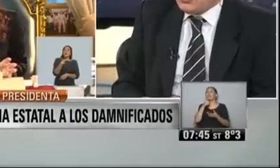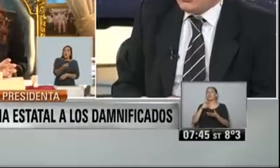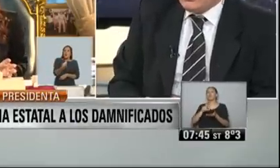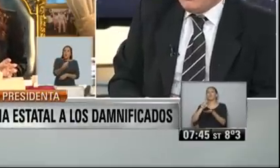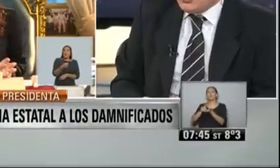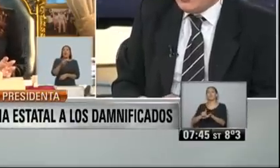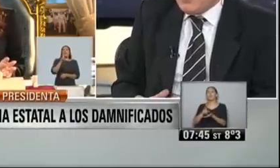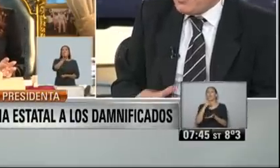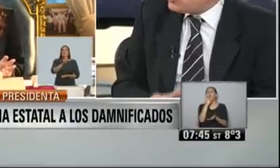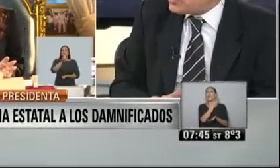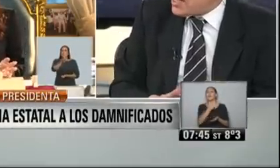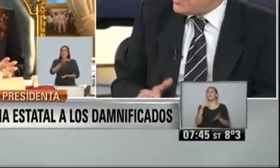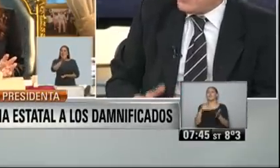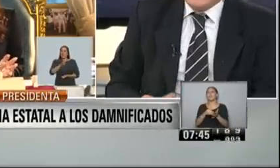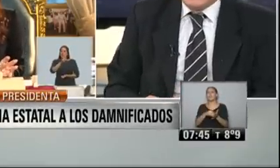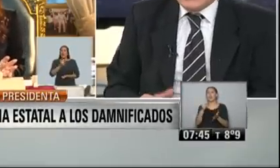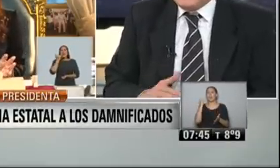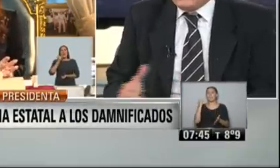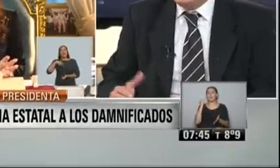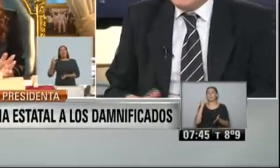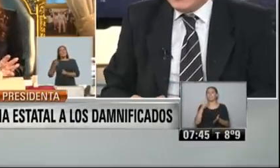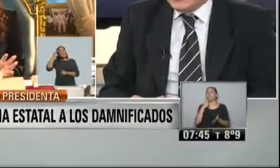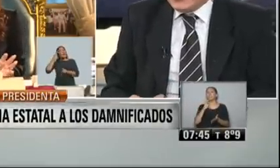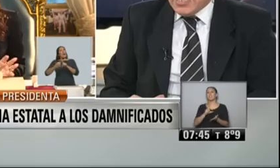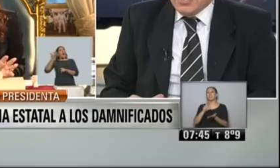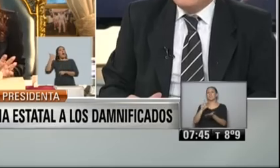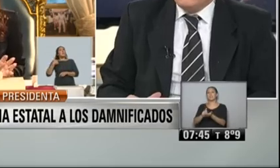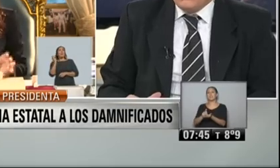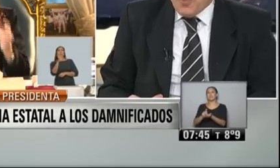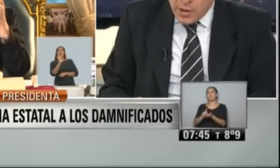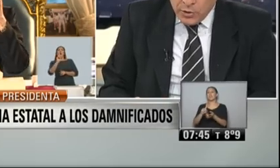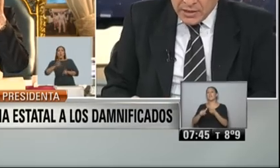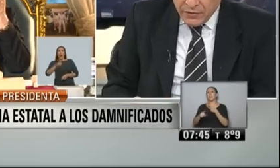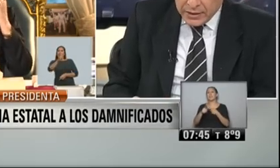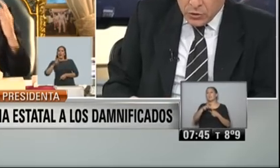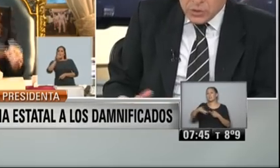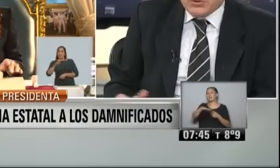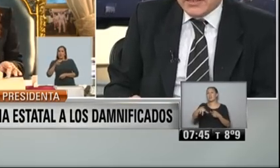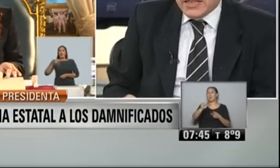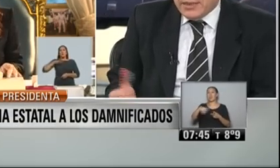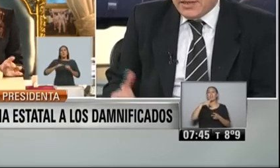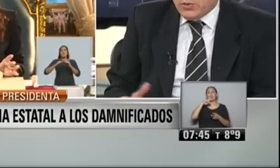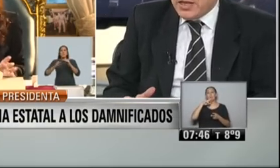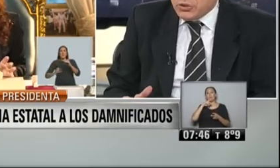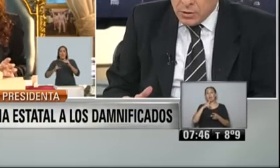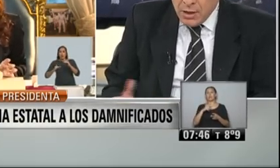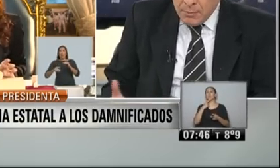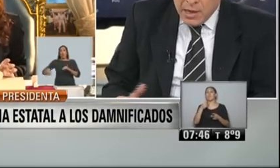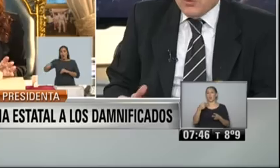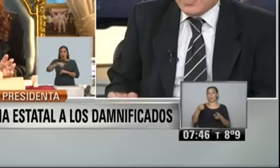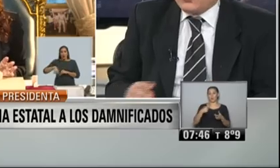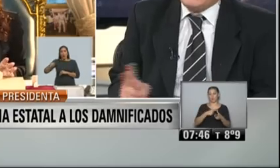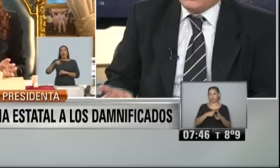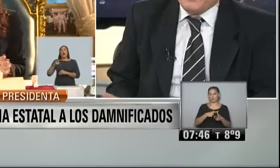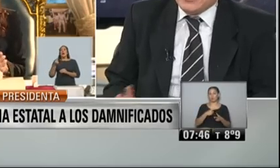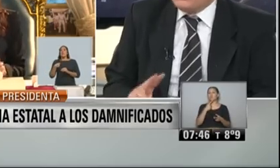400 millones de pesos a asignaciones directas a los pobladores afectados Esto va a ser a través de jubilación van